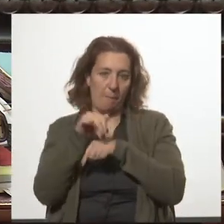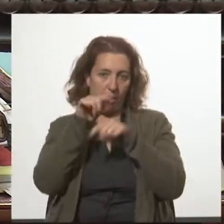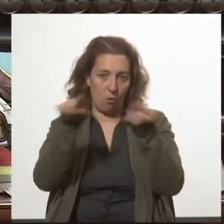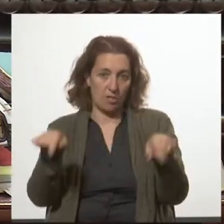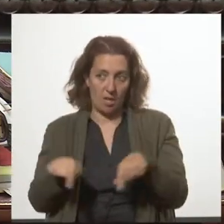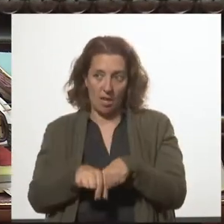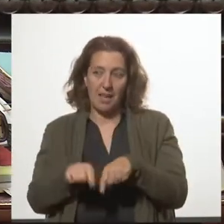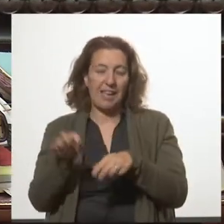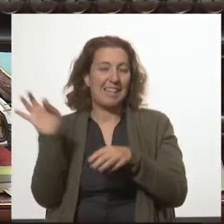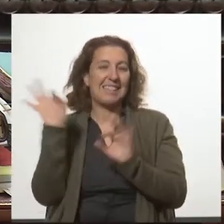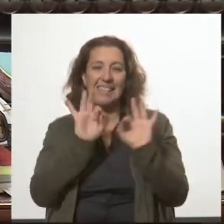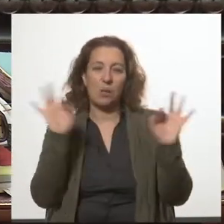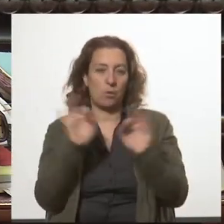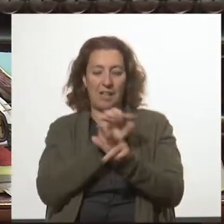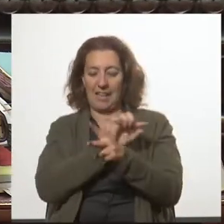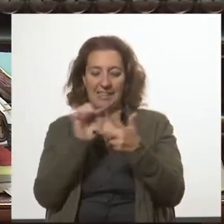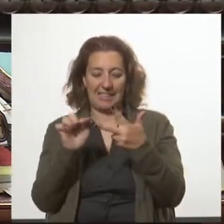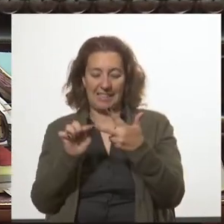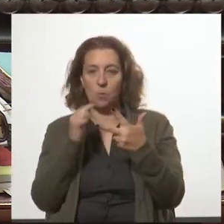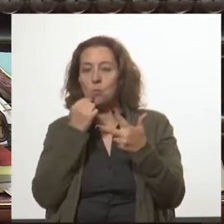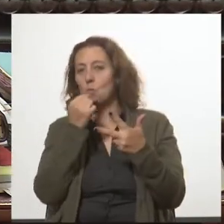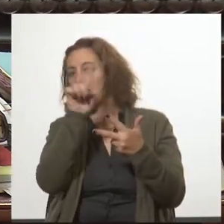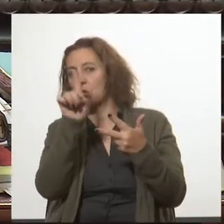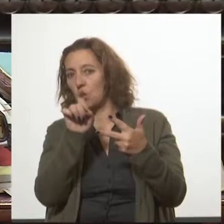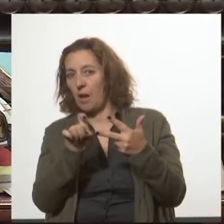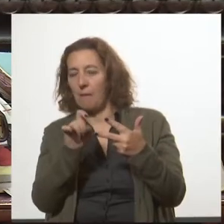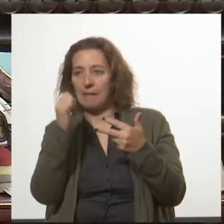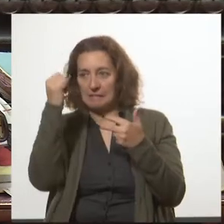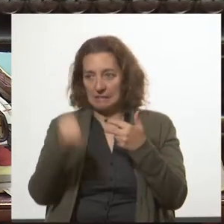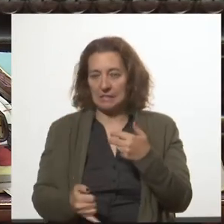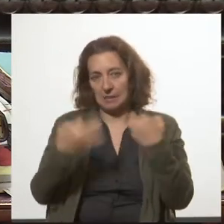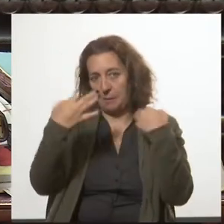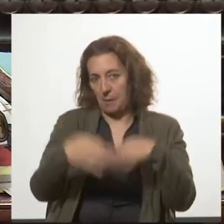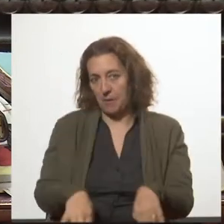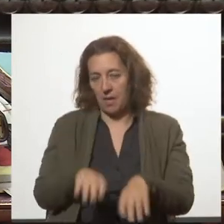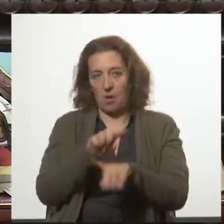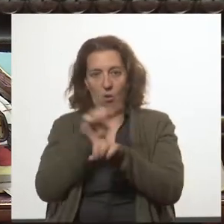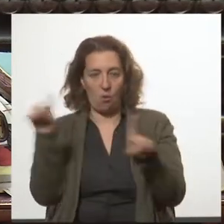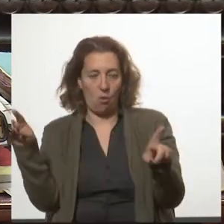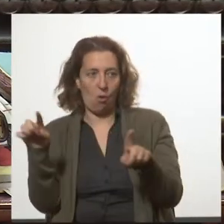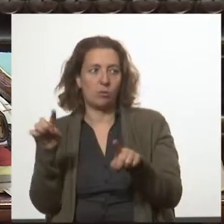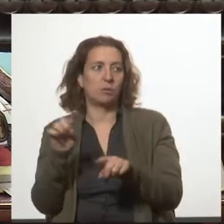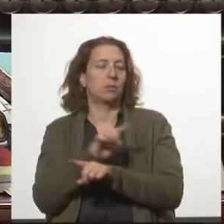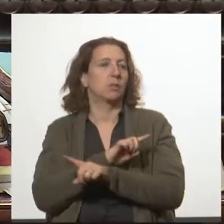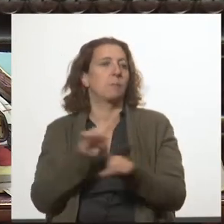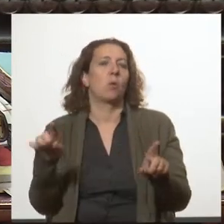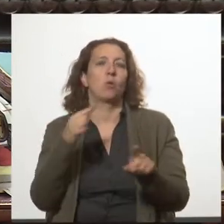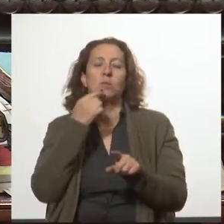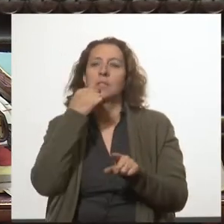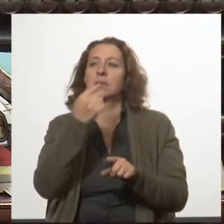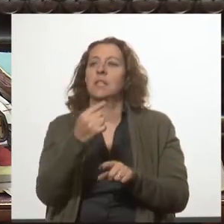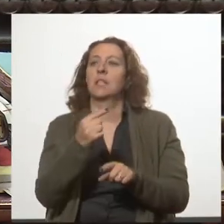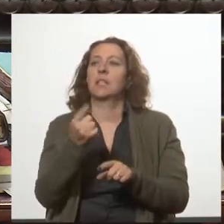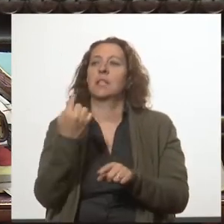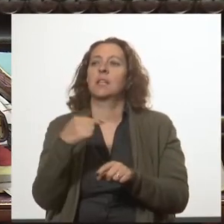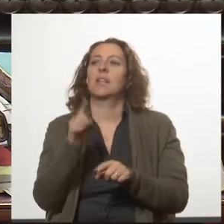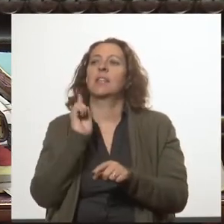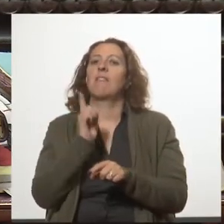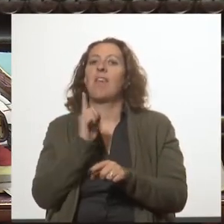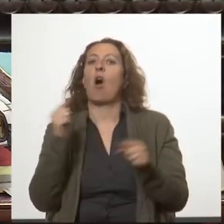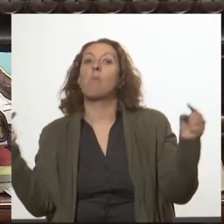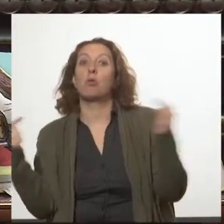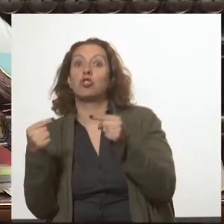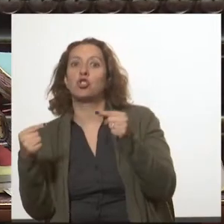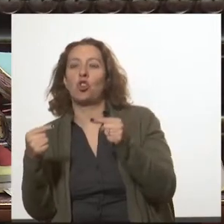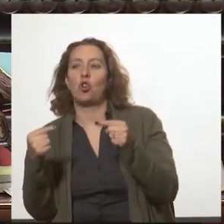de las tres posturas se cuestionaba la pertinencia ni se restringía ni se circunscribía a que debía ser la oposición